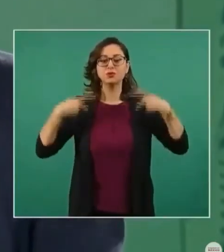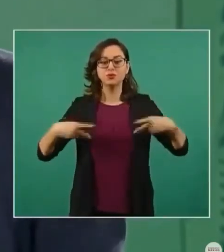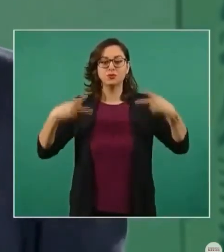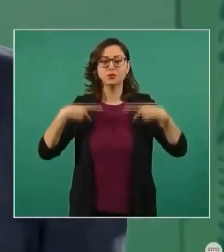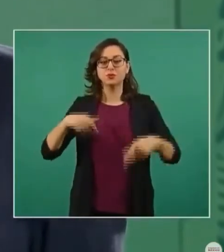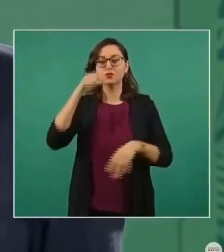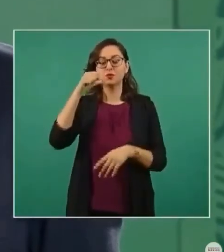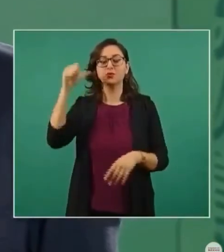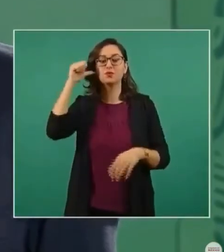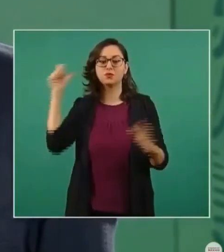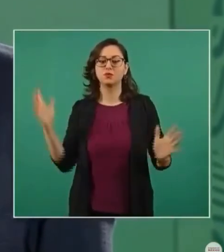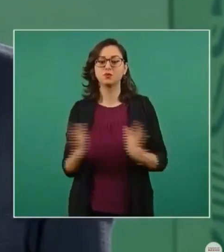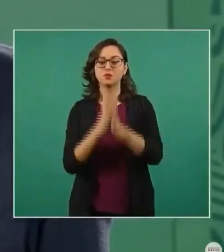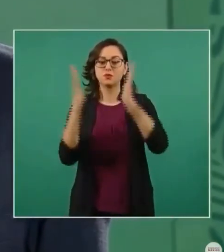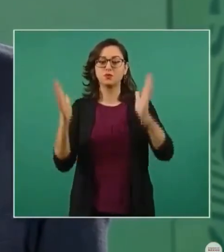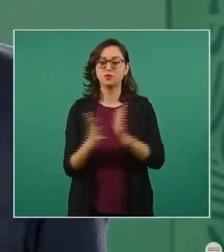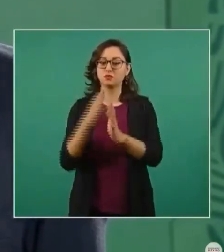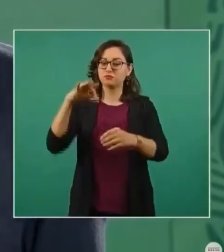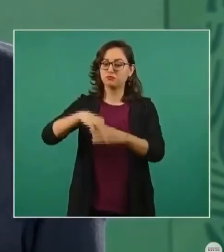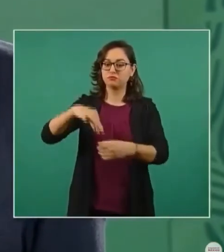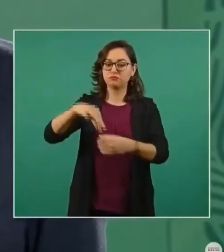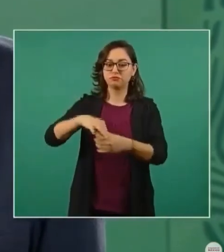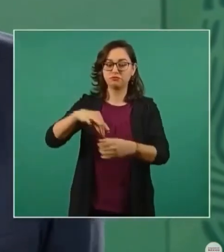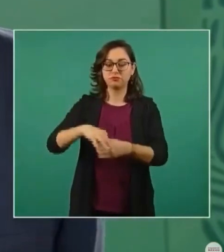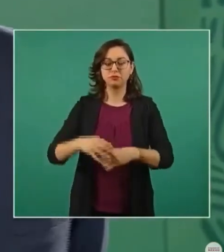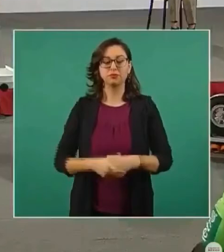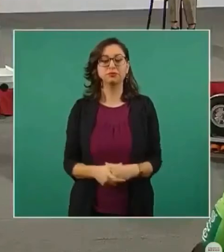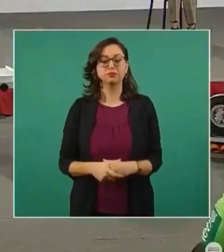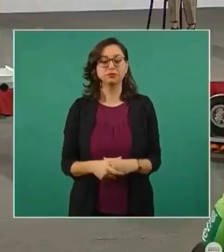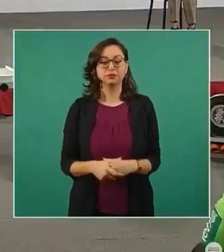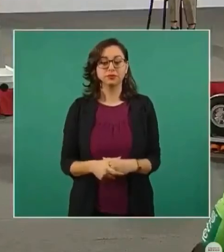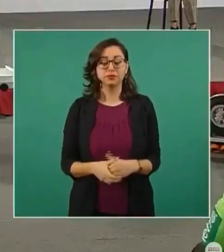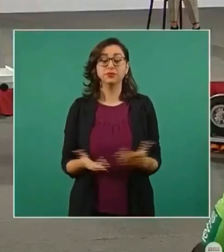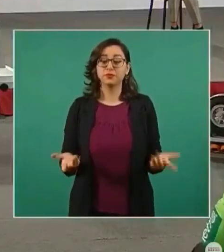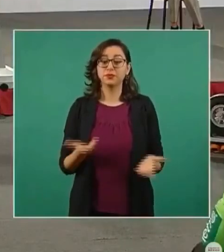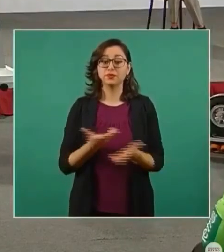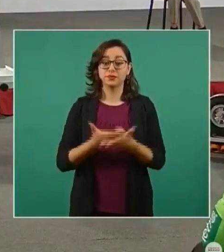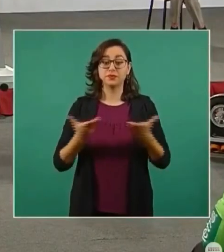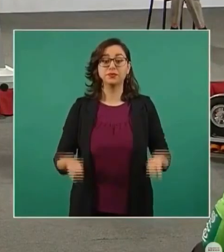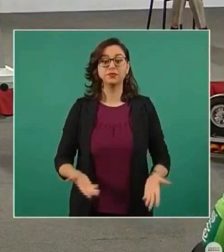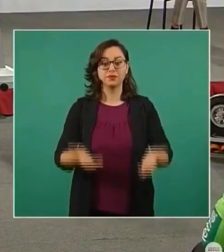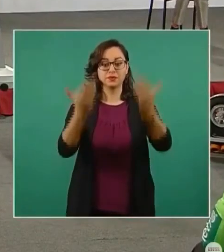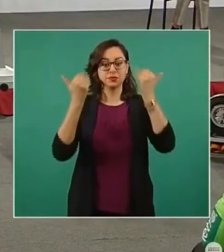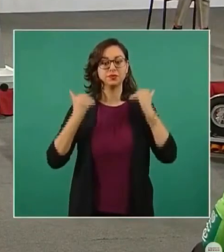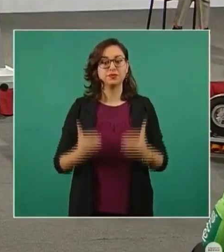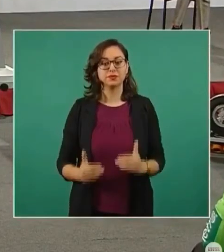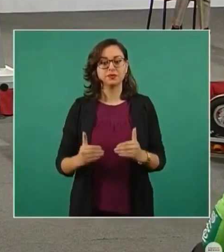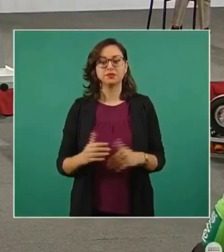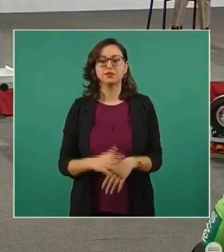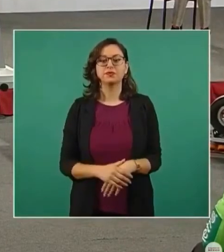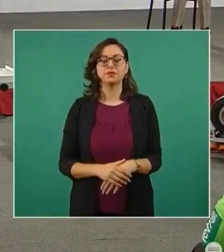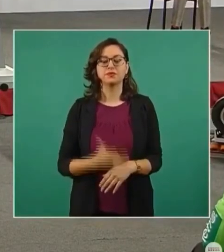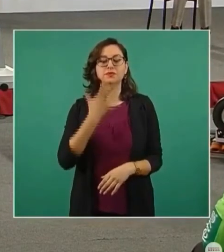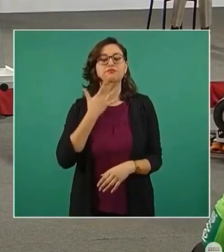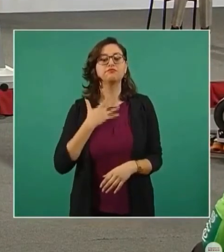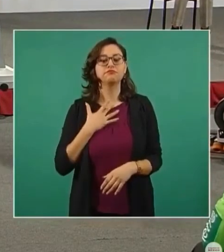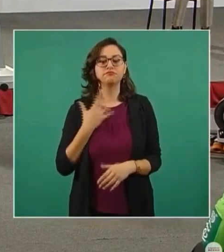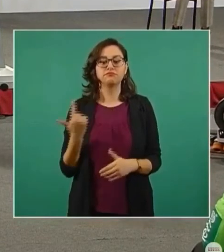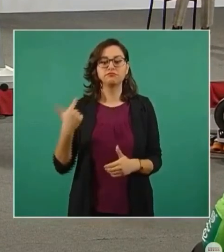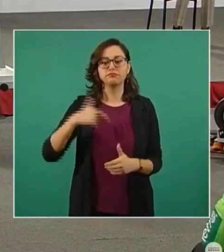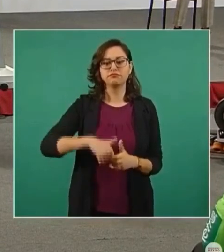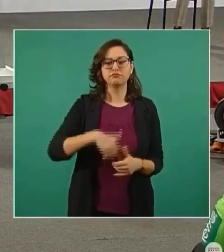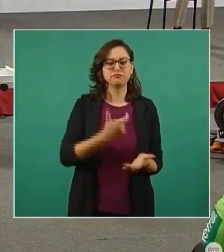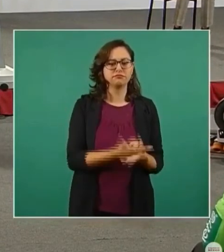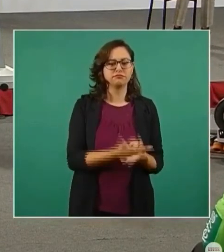participaron en esta elección. Y ahora sí vamos a quién es quién en los precios